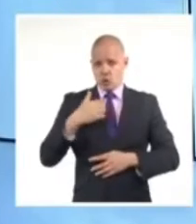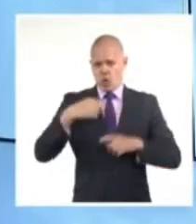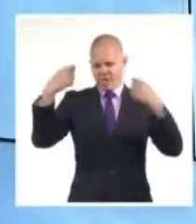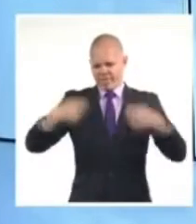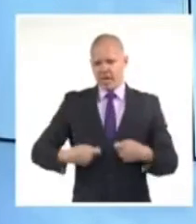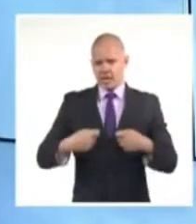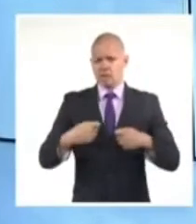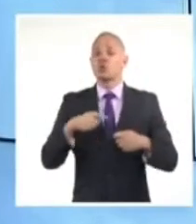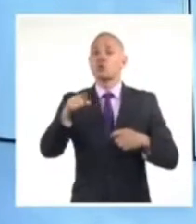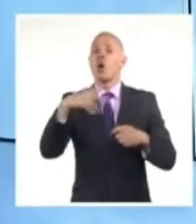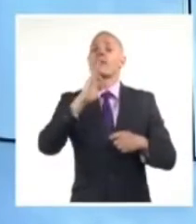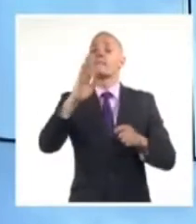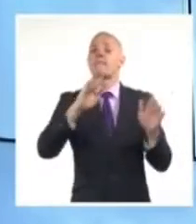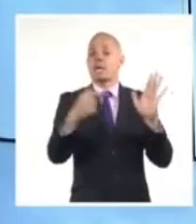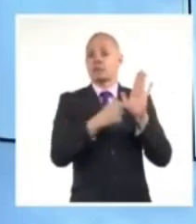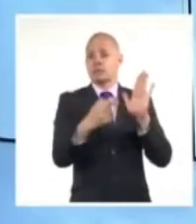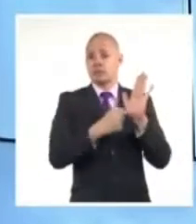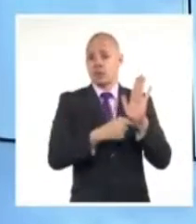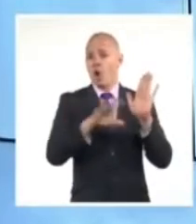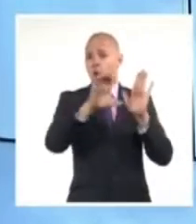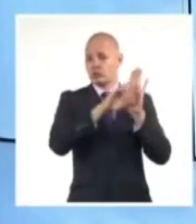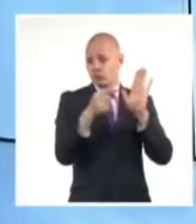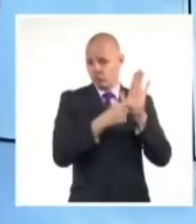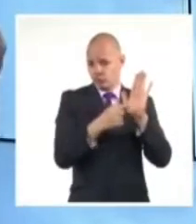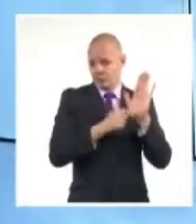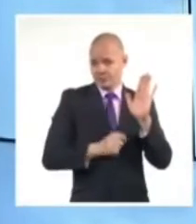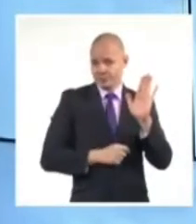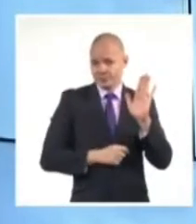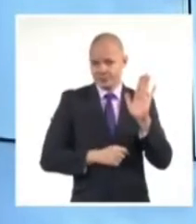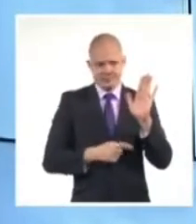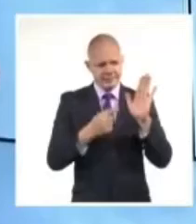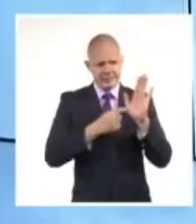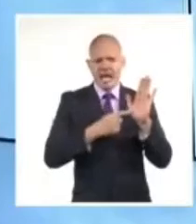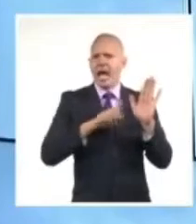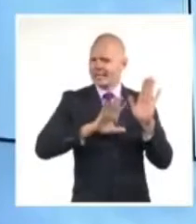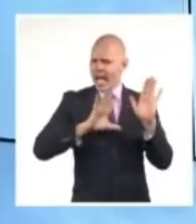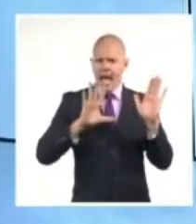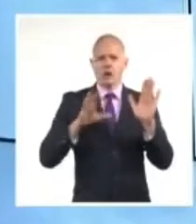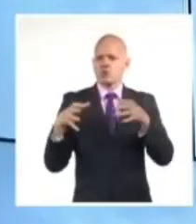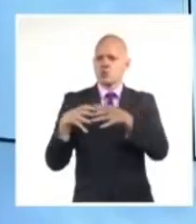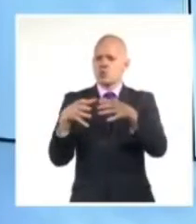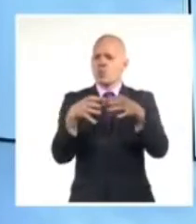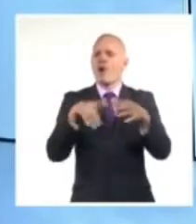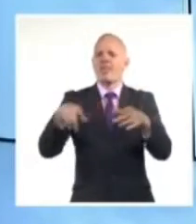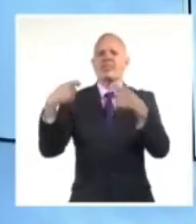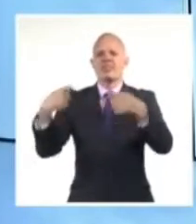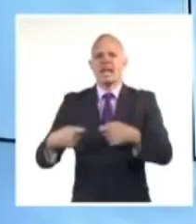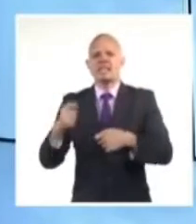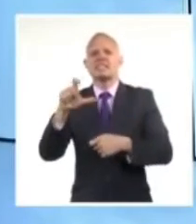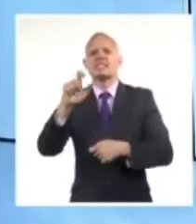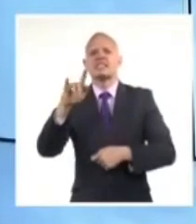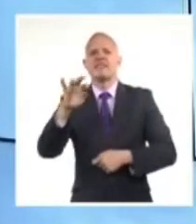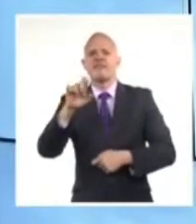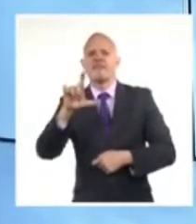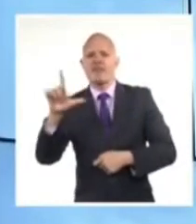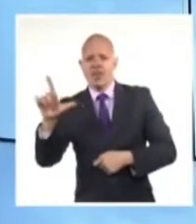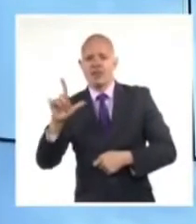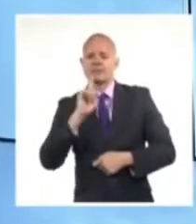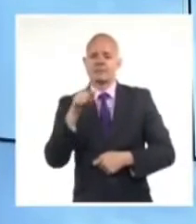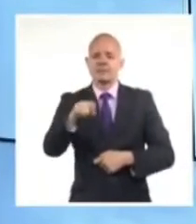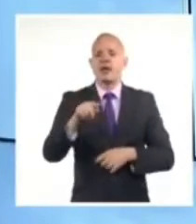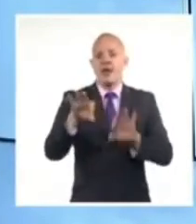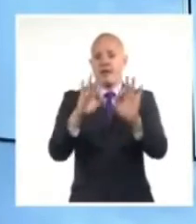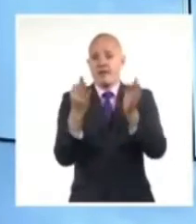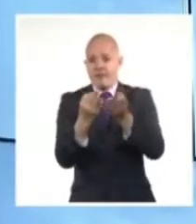y Administrativo, la Sociedad de Derecho Procesal, la Sociedad de Derecho Civil y Familia, que aporta mucho, porque recordemos que estamos hablando de